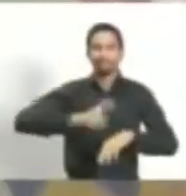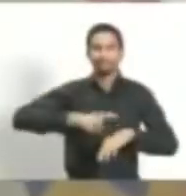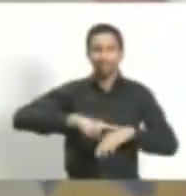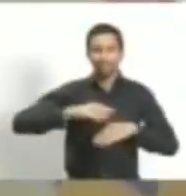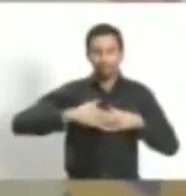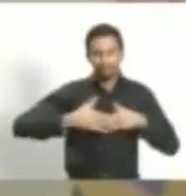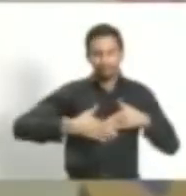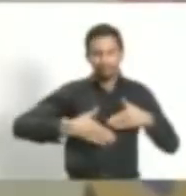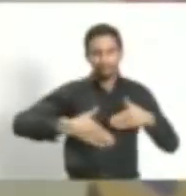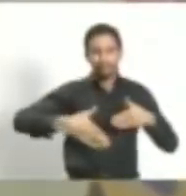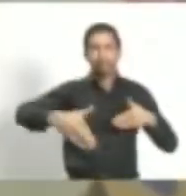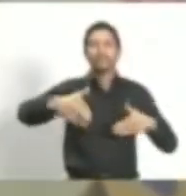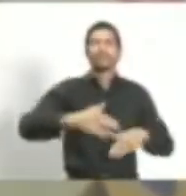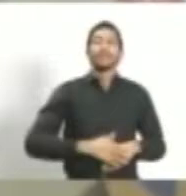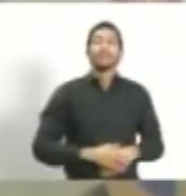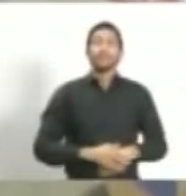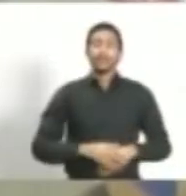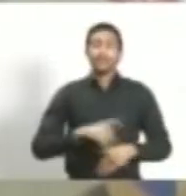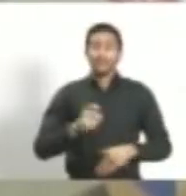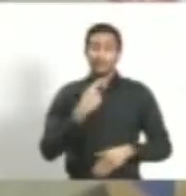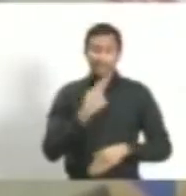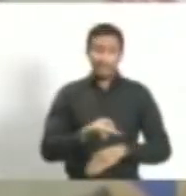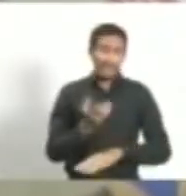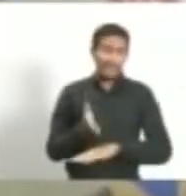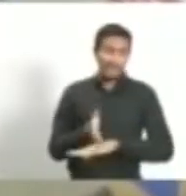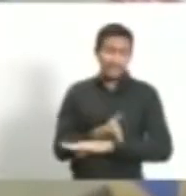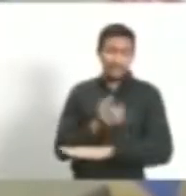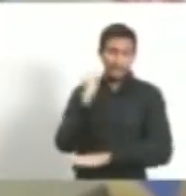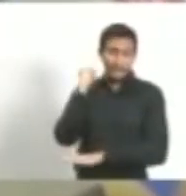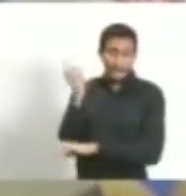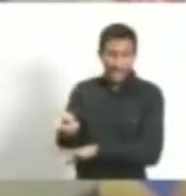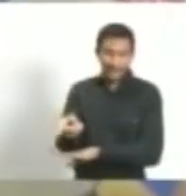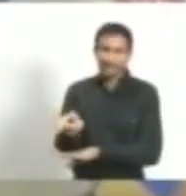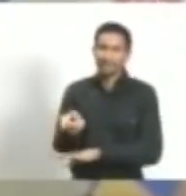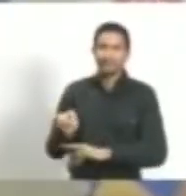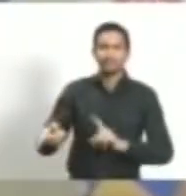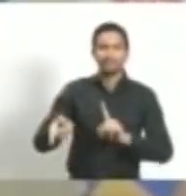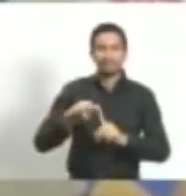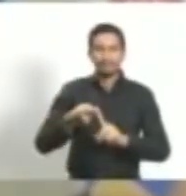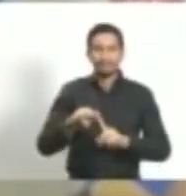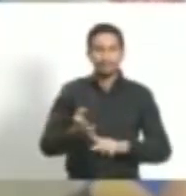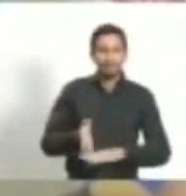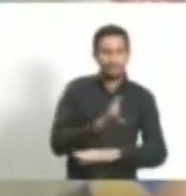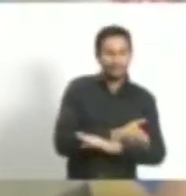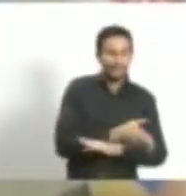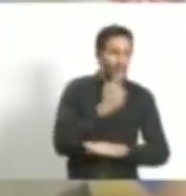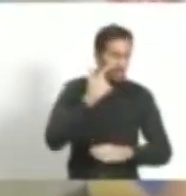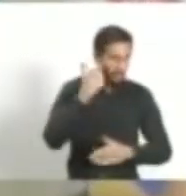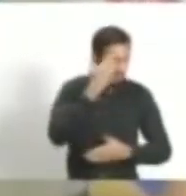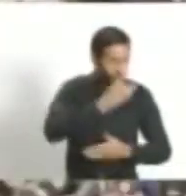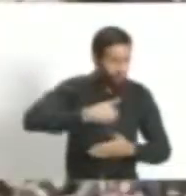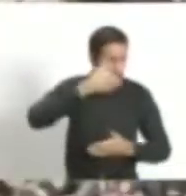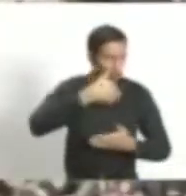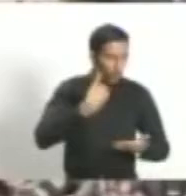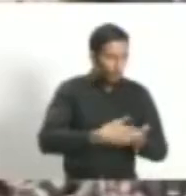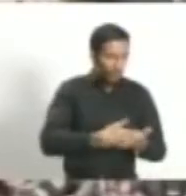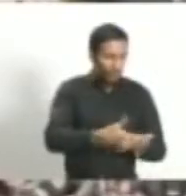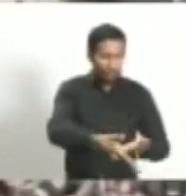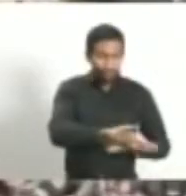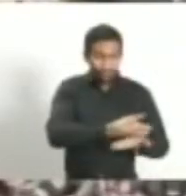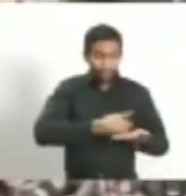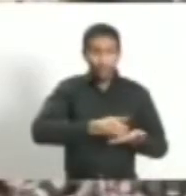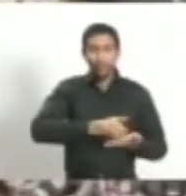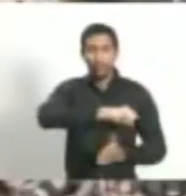poder imputar un delito, otro delito, necesitamos tener las pruebas, absolutamente todas. El caso